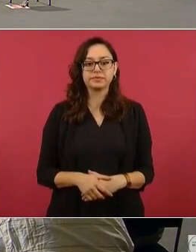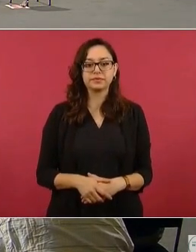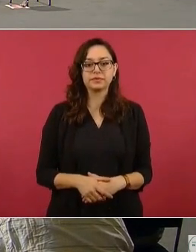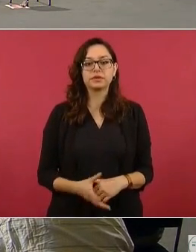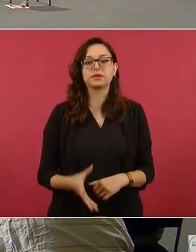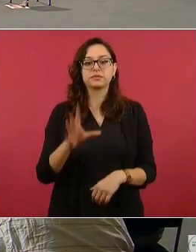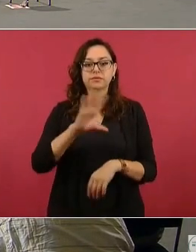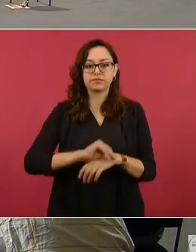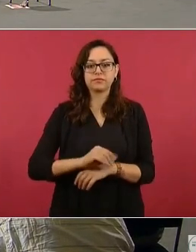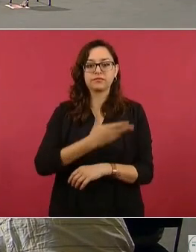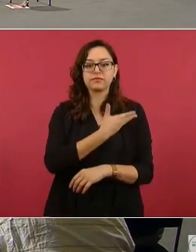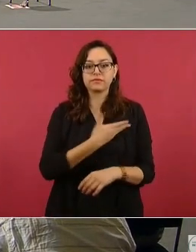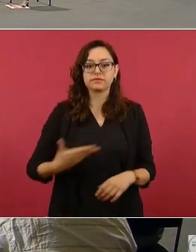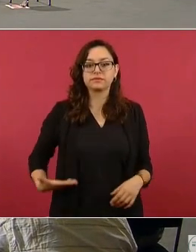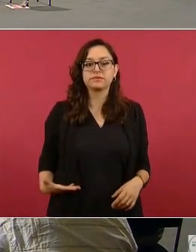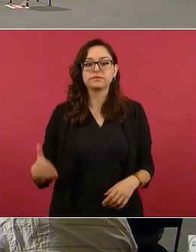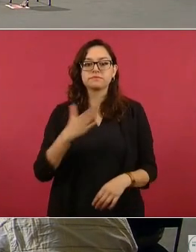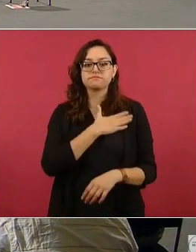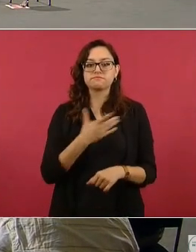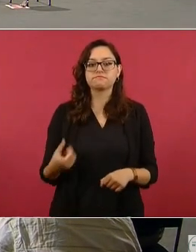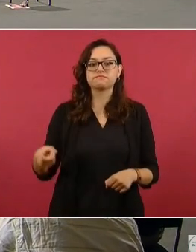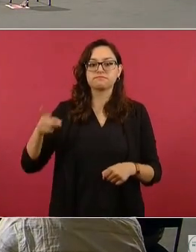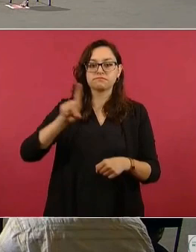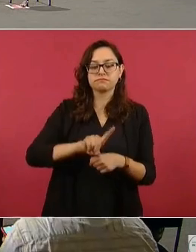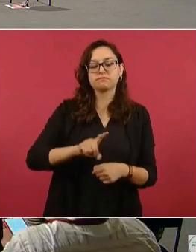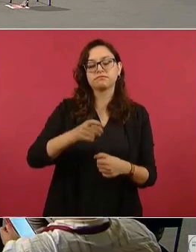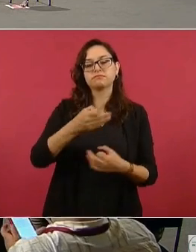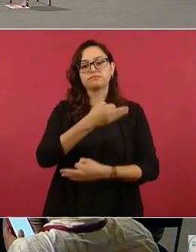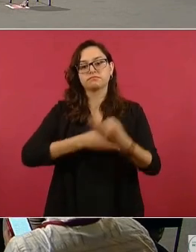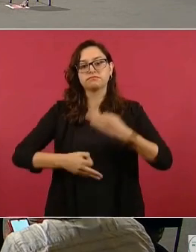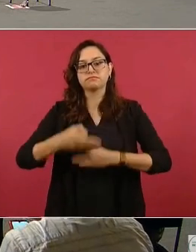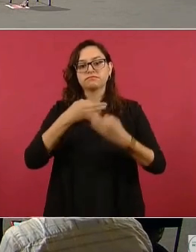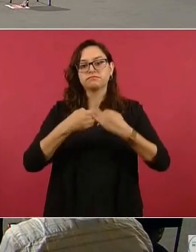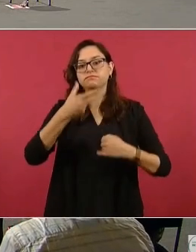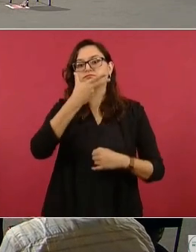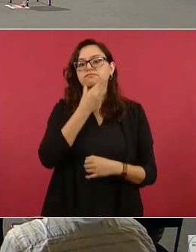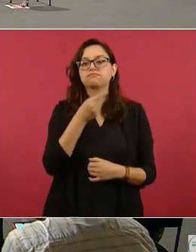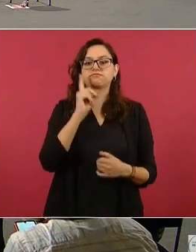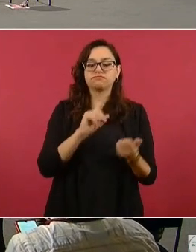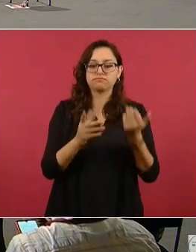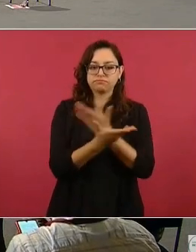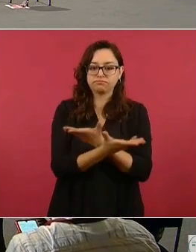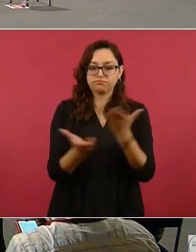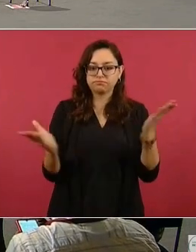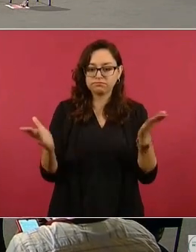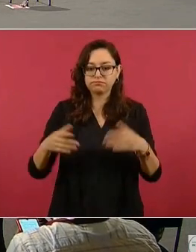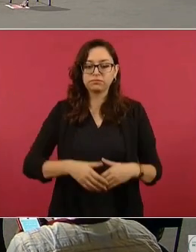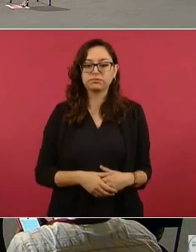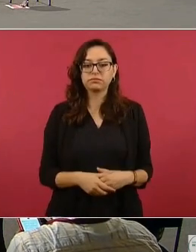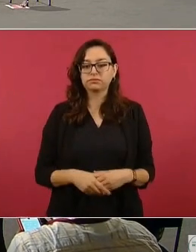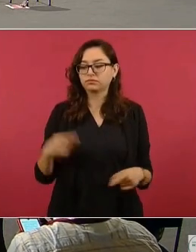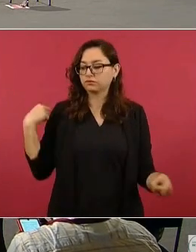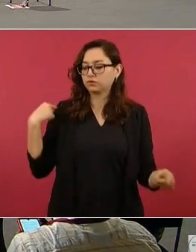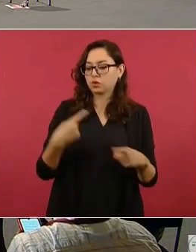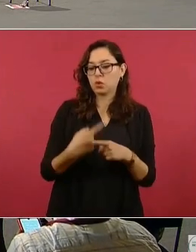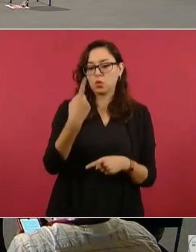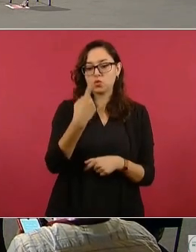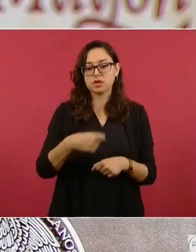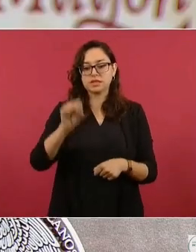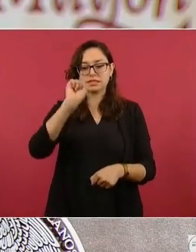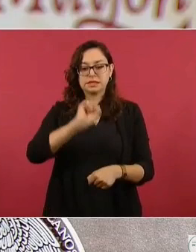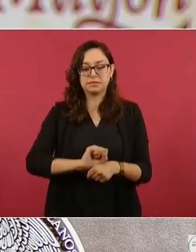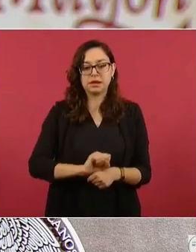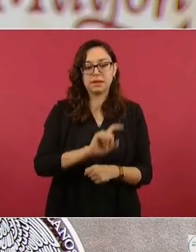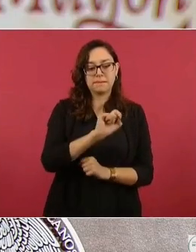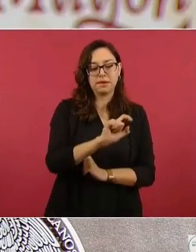Con su permiso, señor presidente, buenos días a todas, a todos. Este es el quién es quién en las mentiras de la semana del